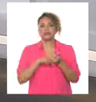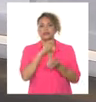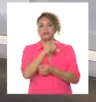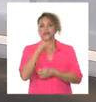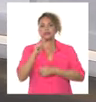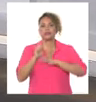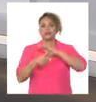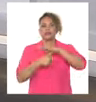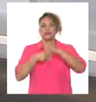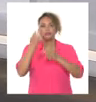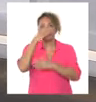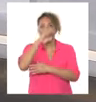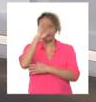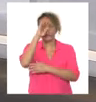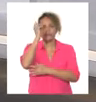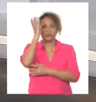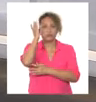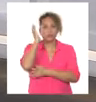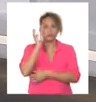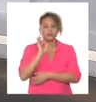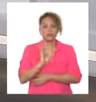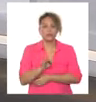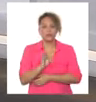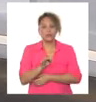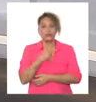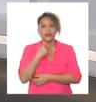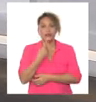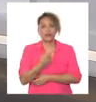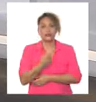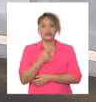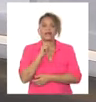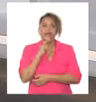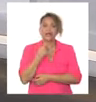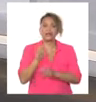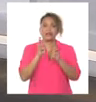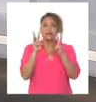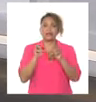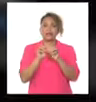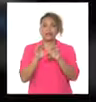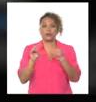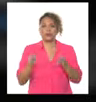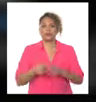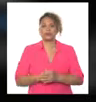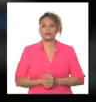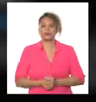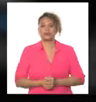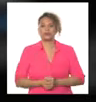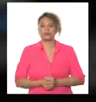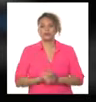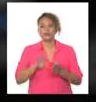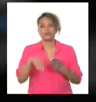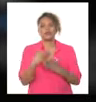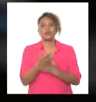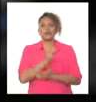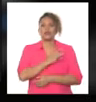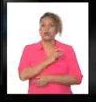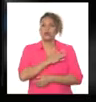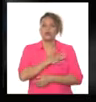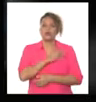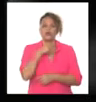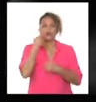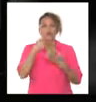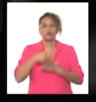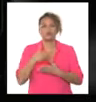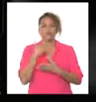y presidente de la República, Miguel Díaz-Canel Bermúdez, publicó en su cuenta en X: "Día de dolor. Ha fallecido